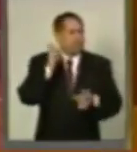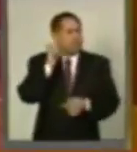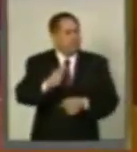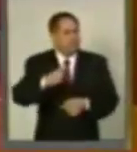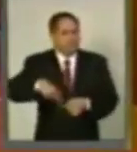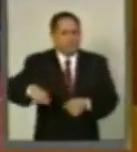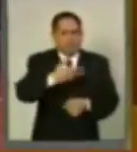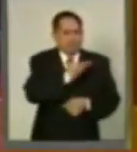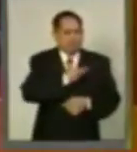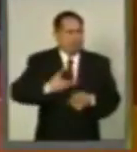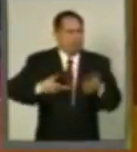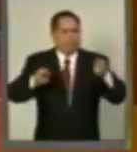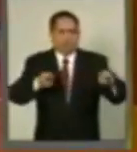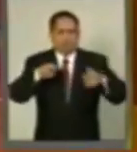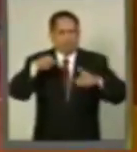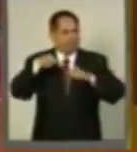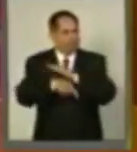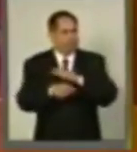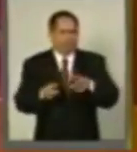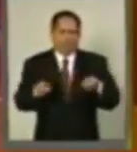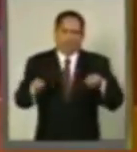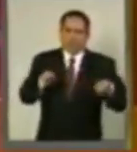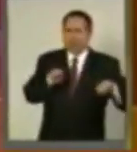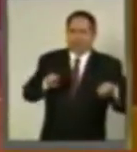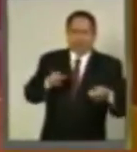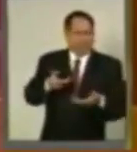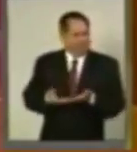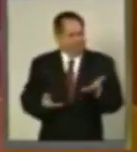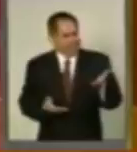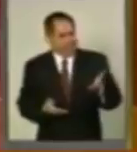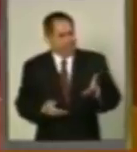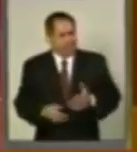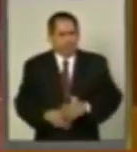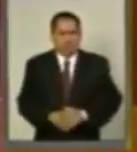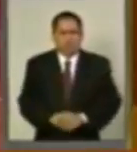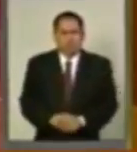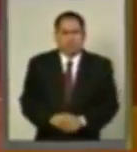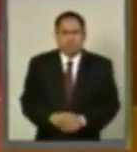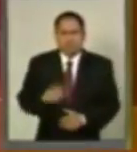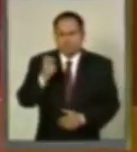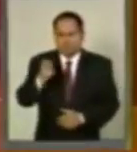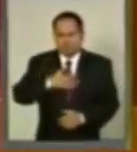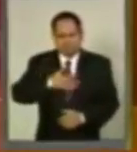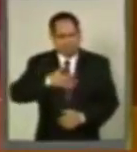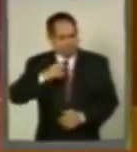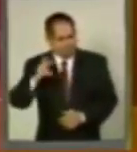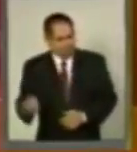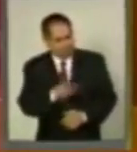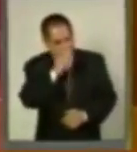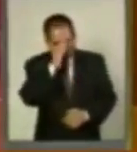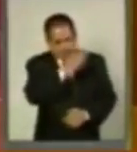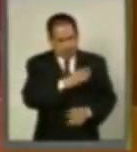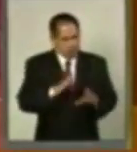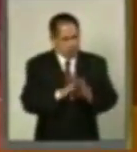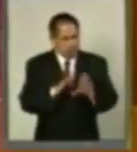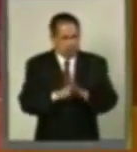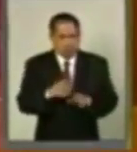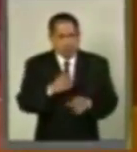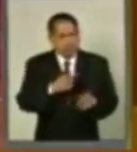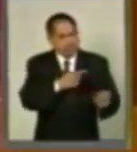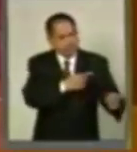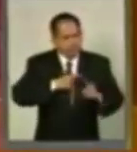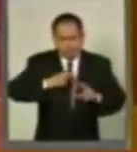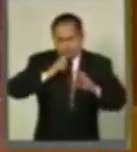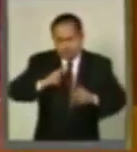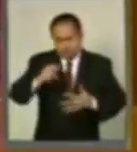un presidencialismo tan profundo como el que tenemos. Yo por eso le pregunto, a partir de estos